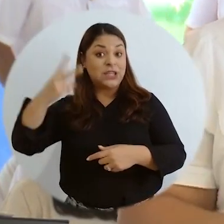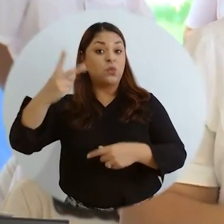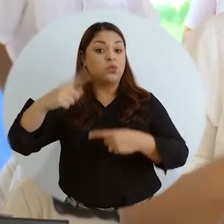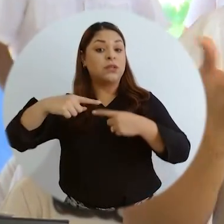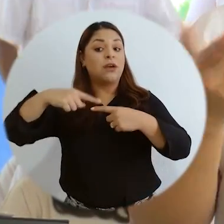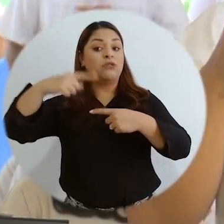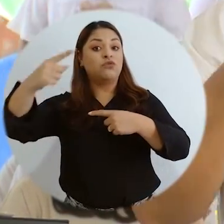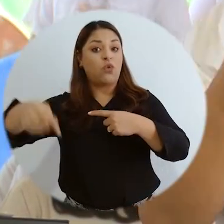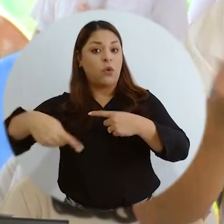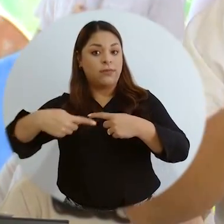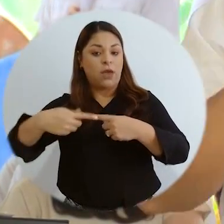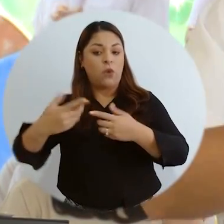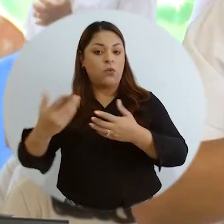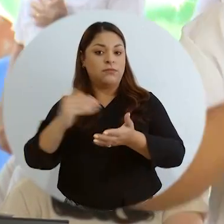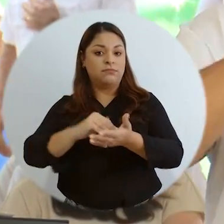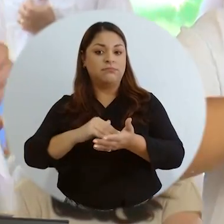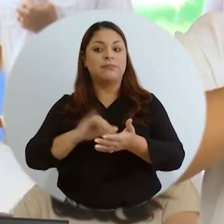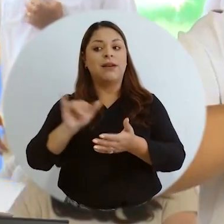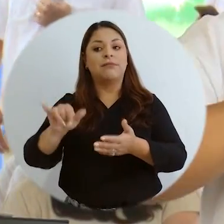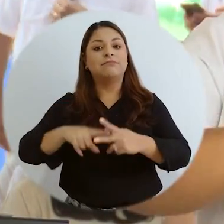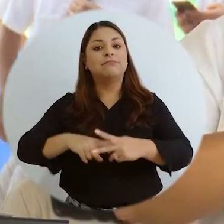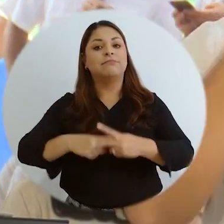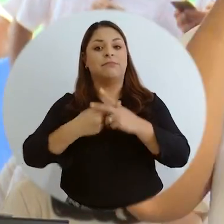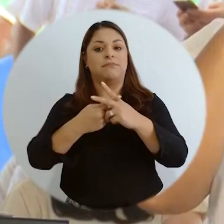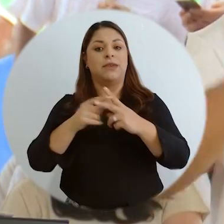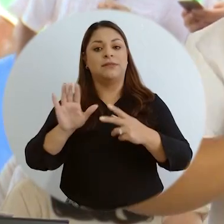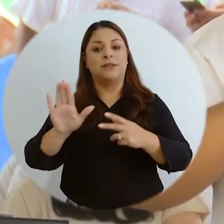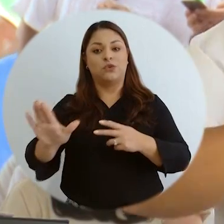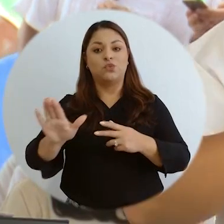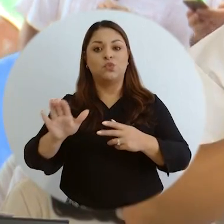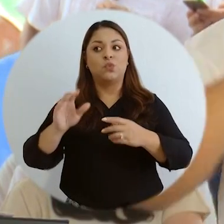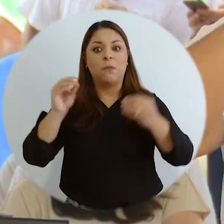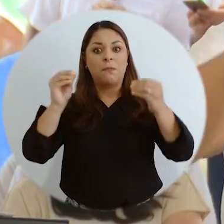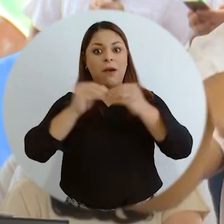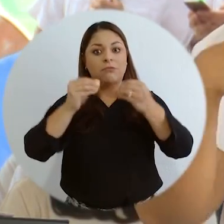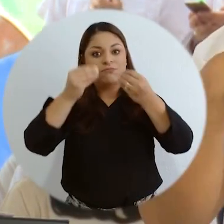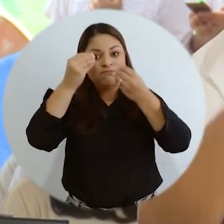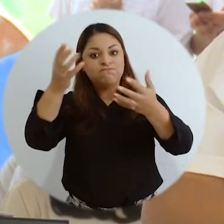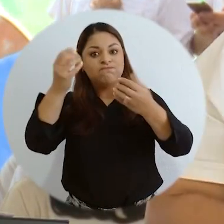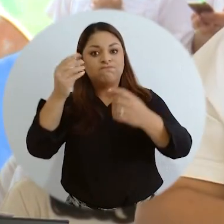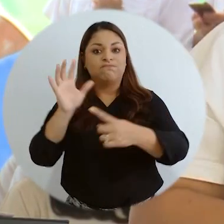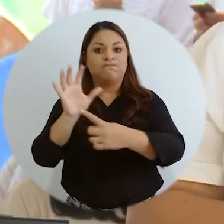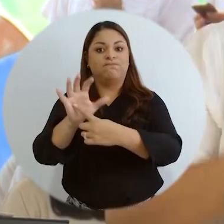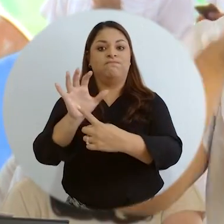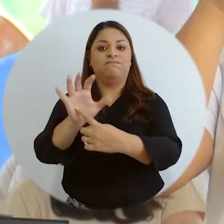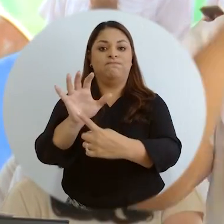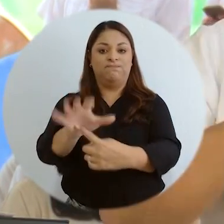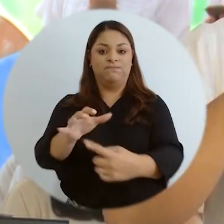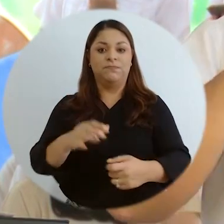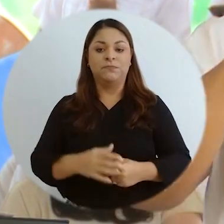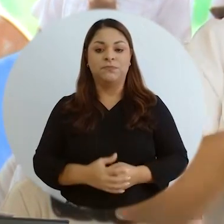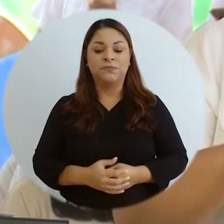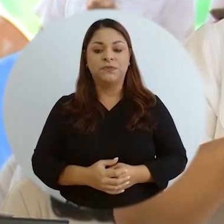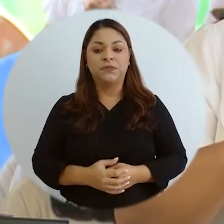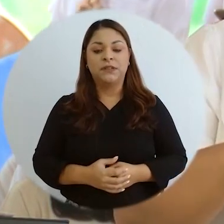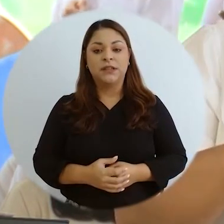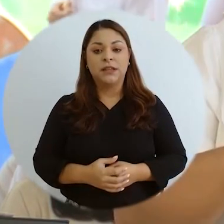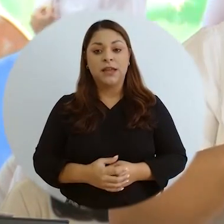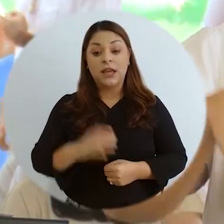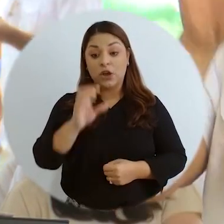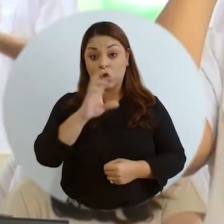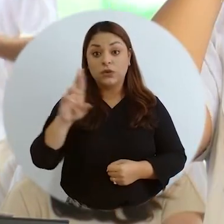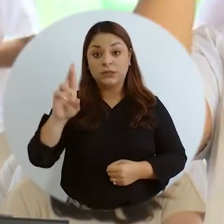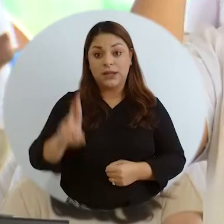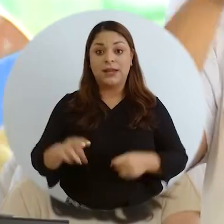gestión. Es algo completamente inusual, ¿verdad?, en la historia política reciente en Costa Rica. Después podemos entrar a más